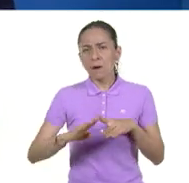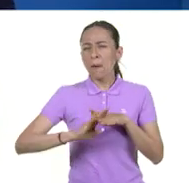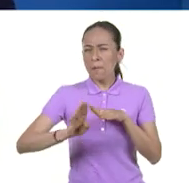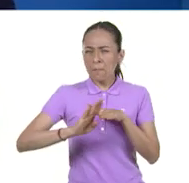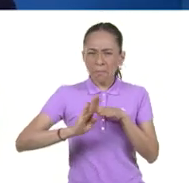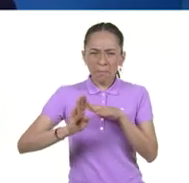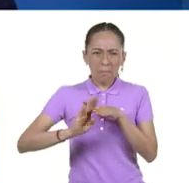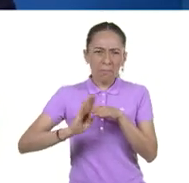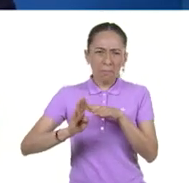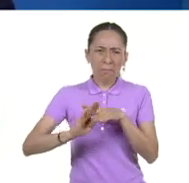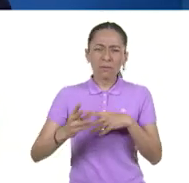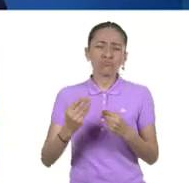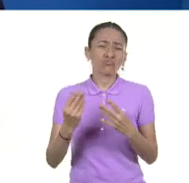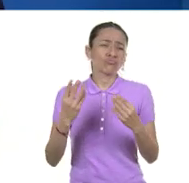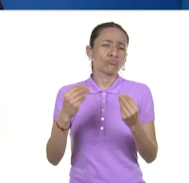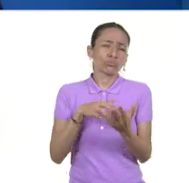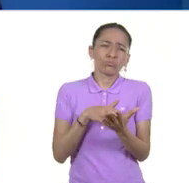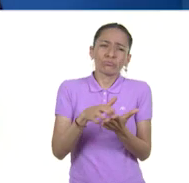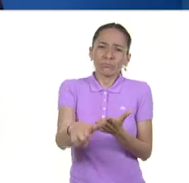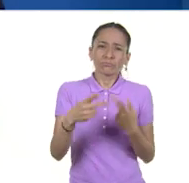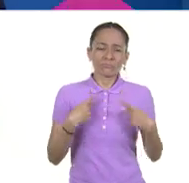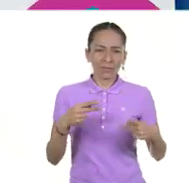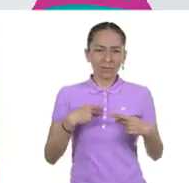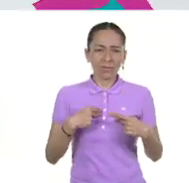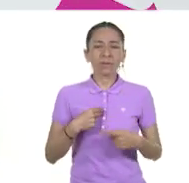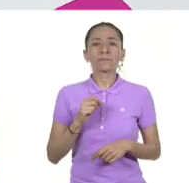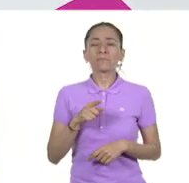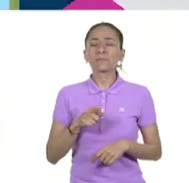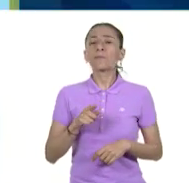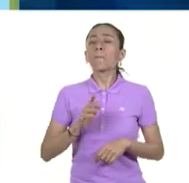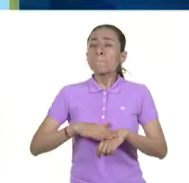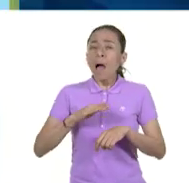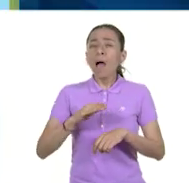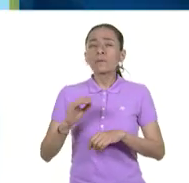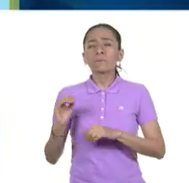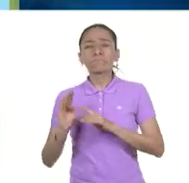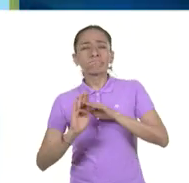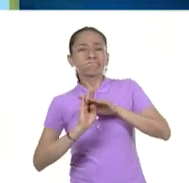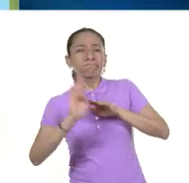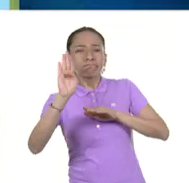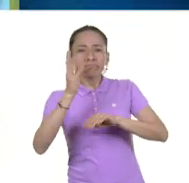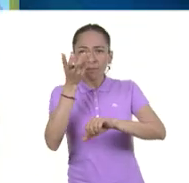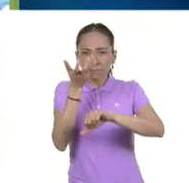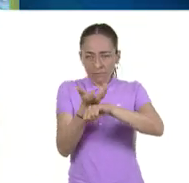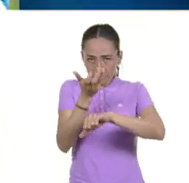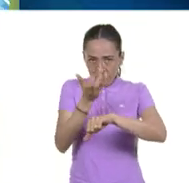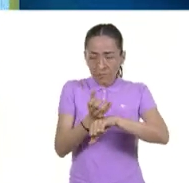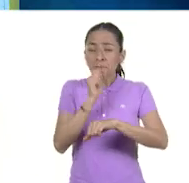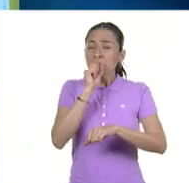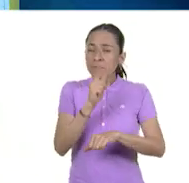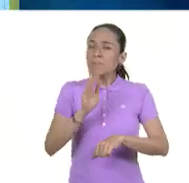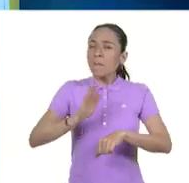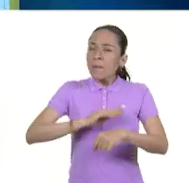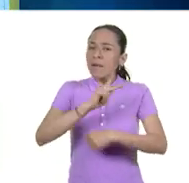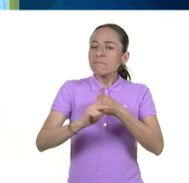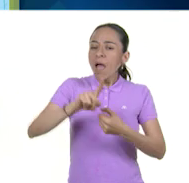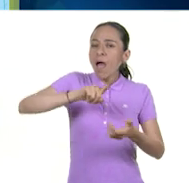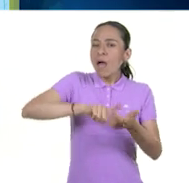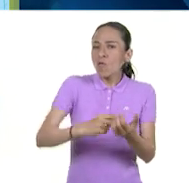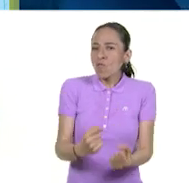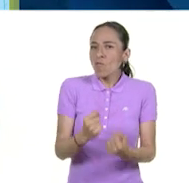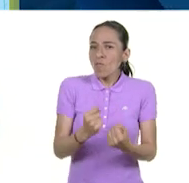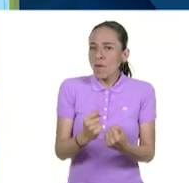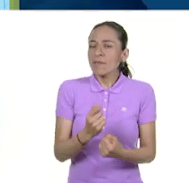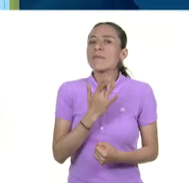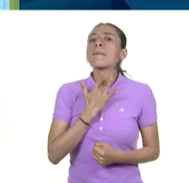de millones de personas que se mueven, principalmente hacia Estados Unidos y a los países petroleros de la